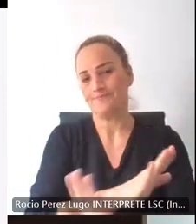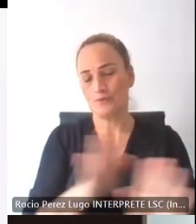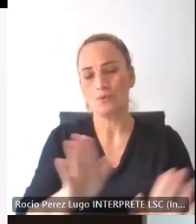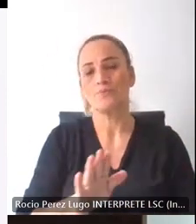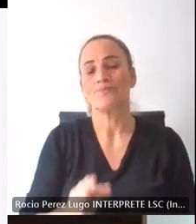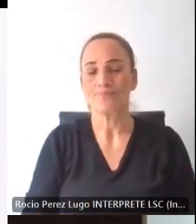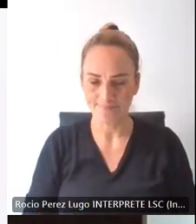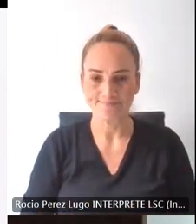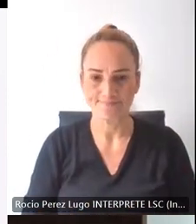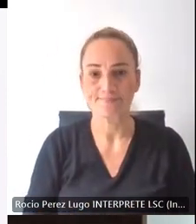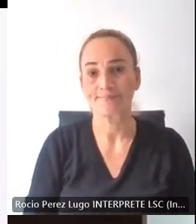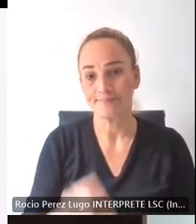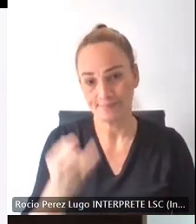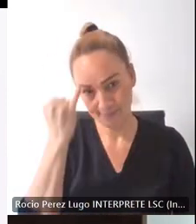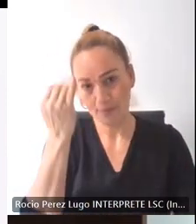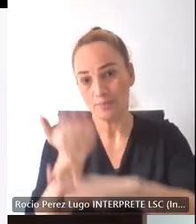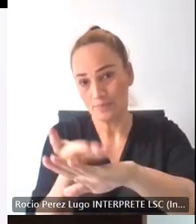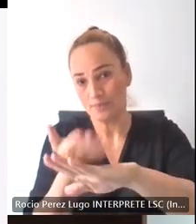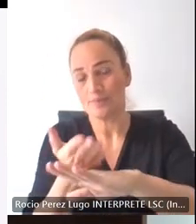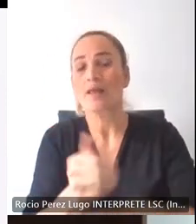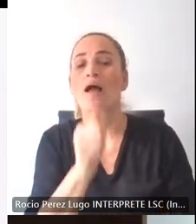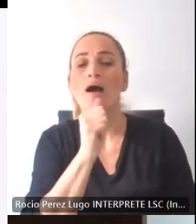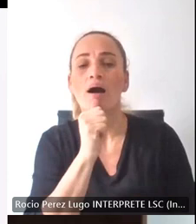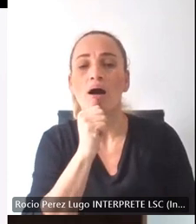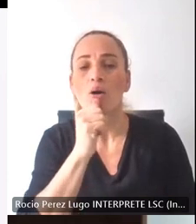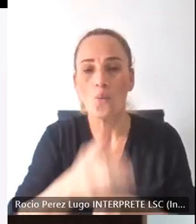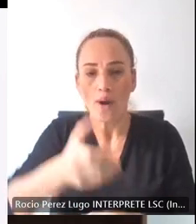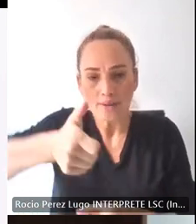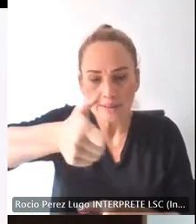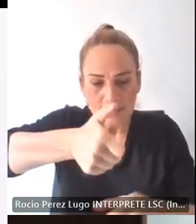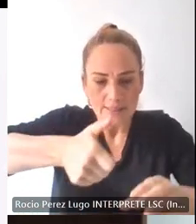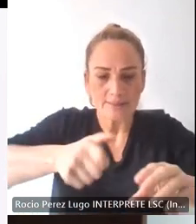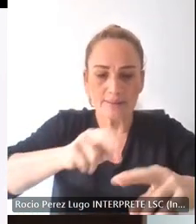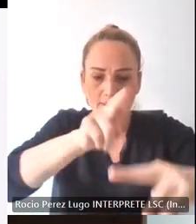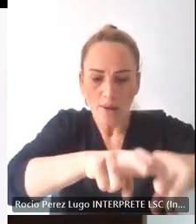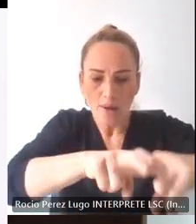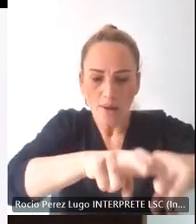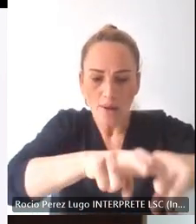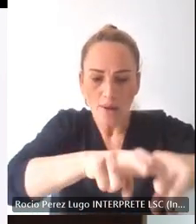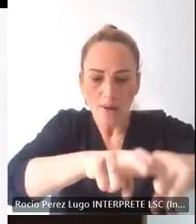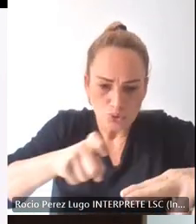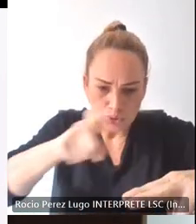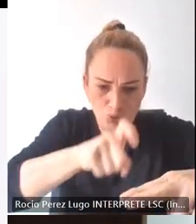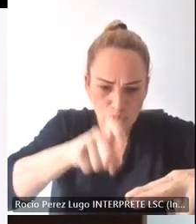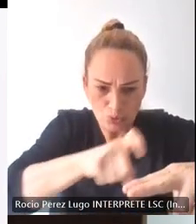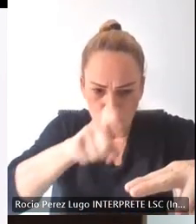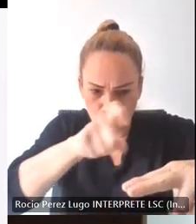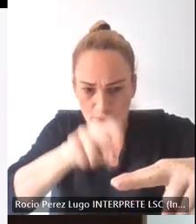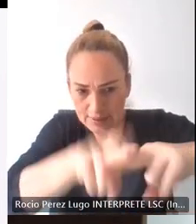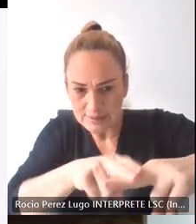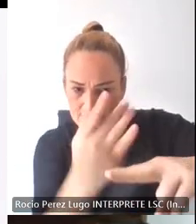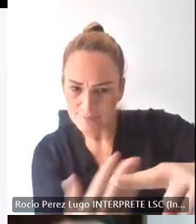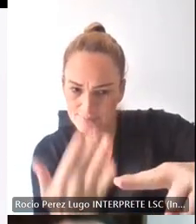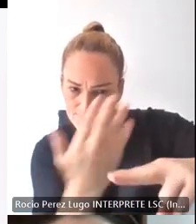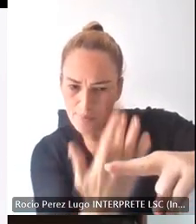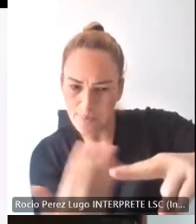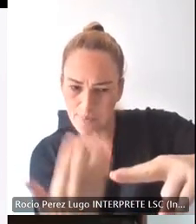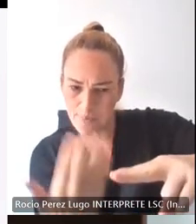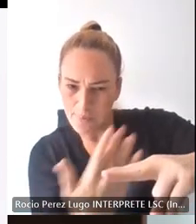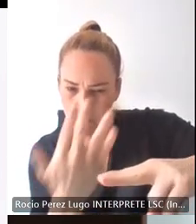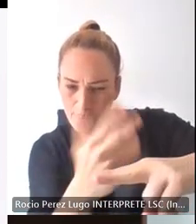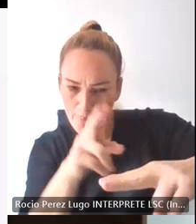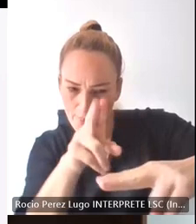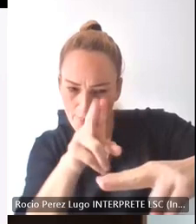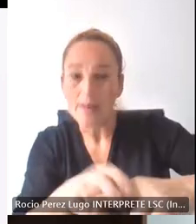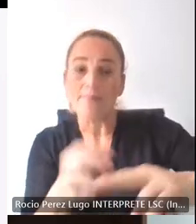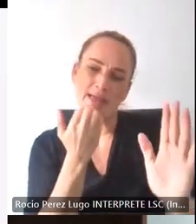de hecho por eso el ideal es un extintor de agua, que penetre hasta el fondo la espuma y que en este caso la silla pues que se esté quemando, que tomamos